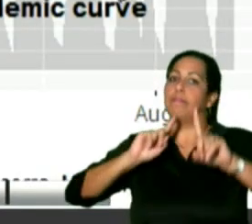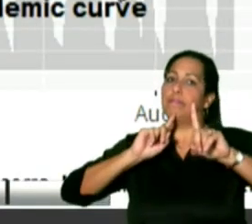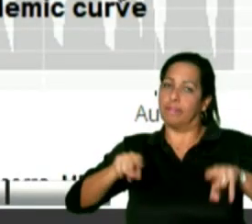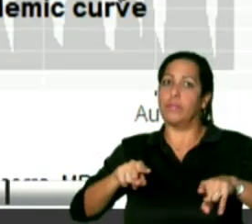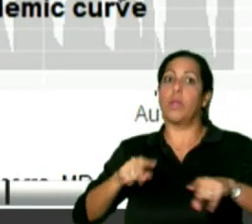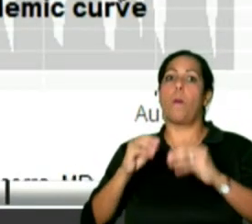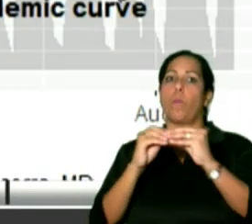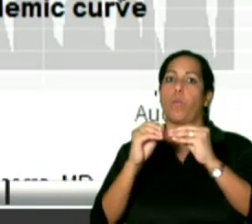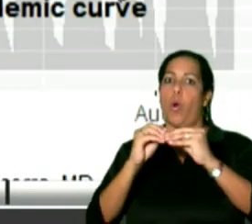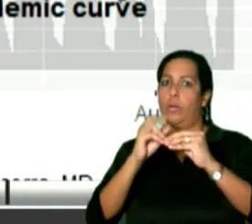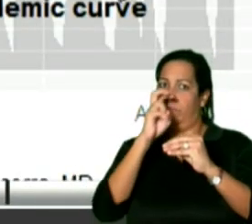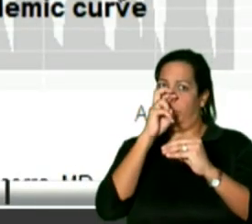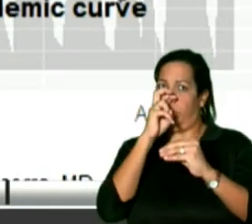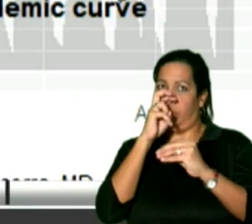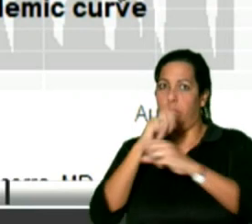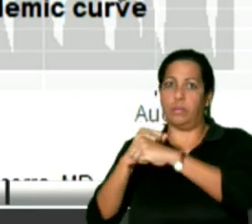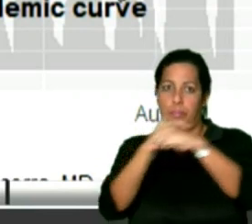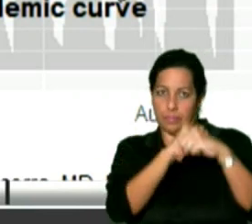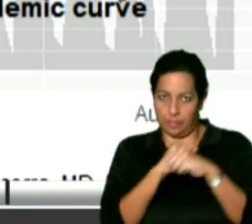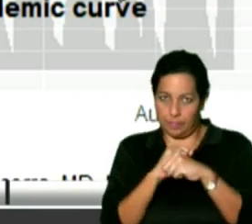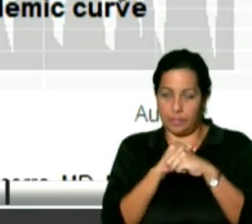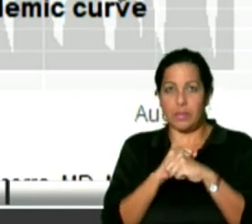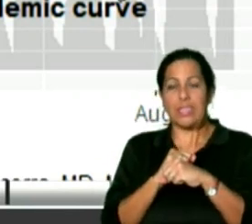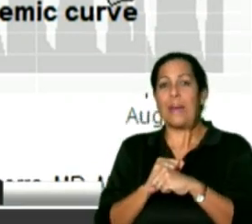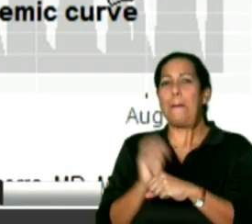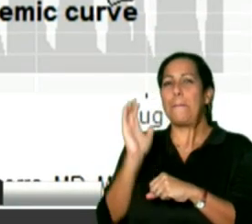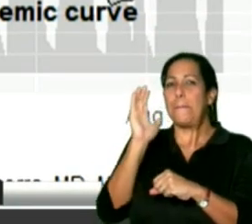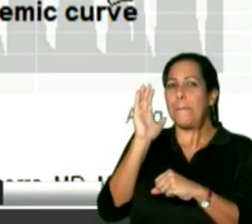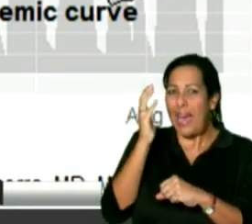una tendencia a que esos casos